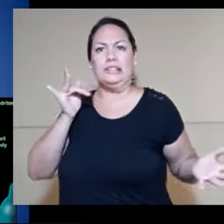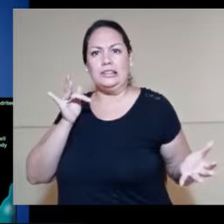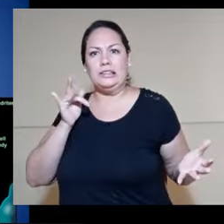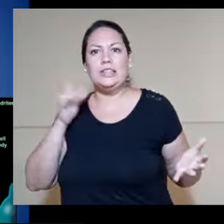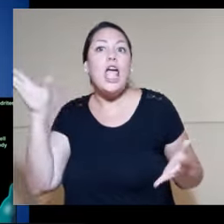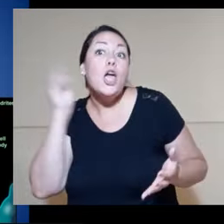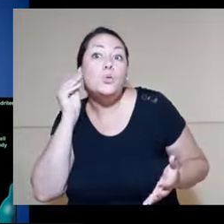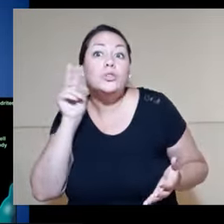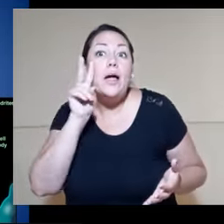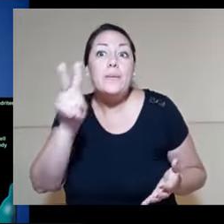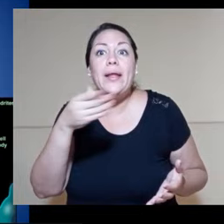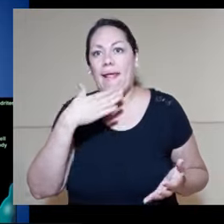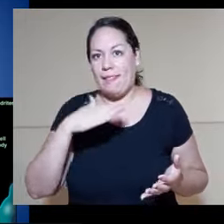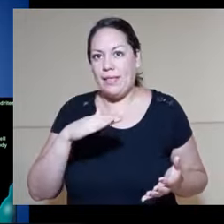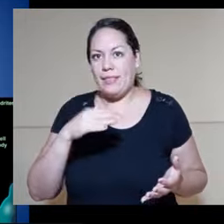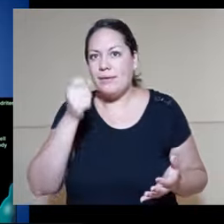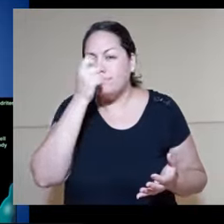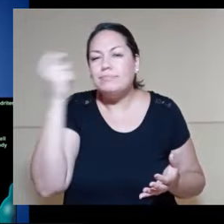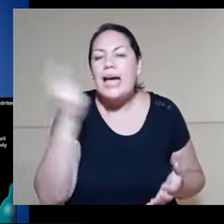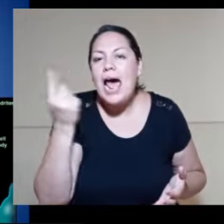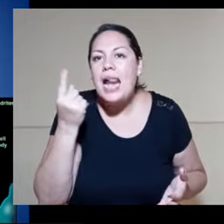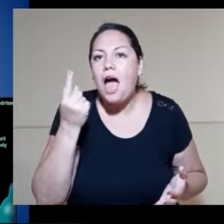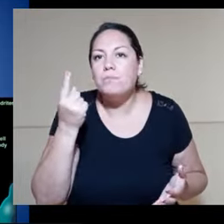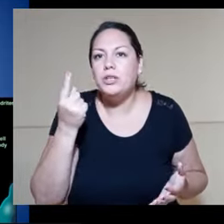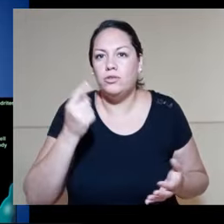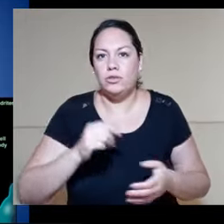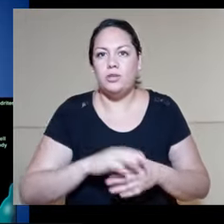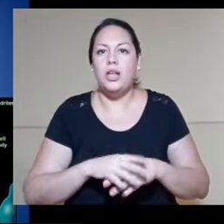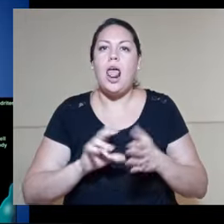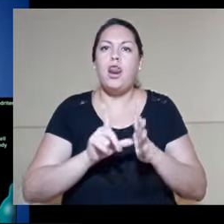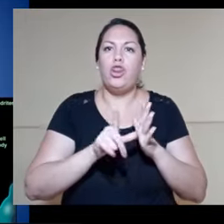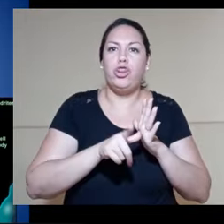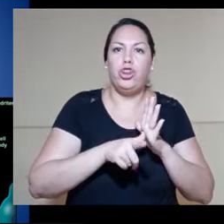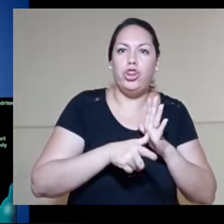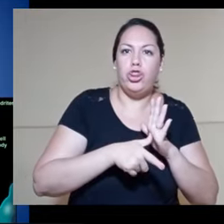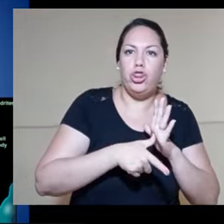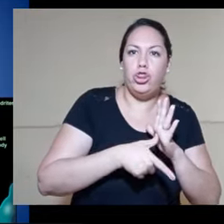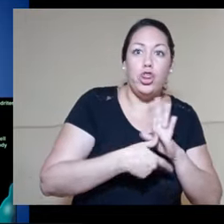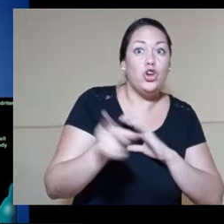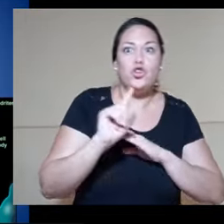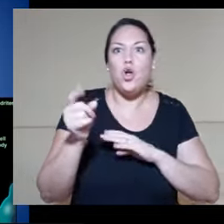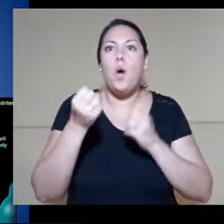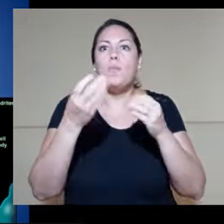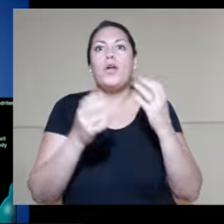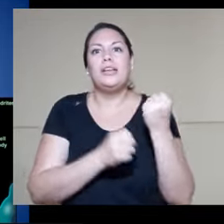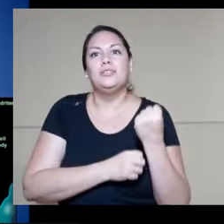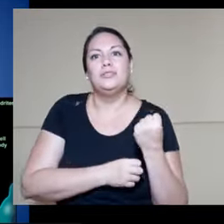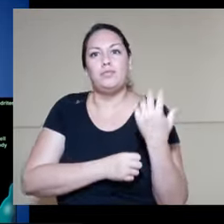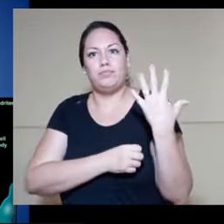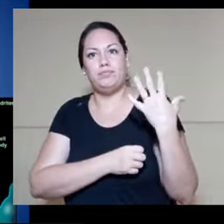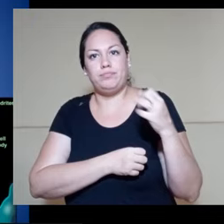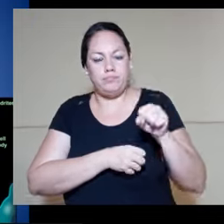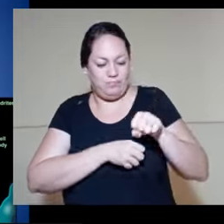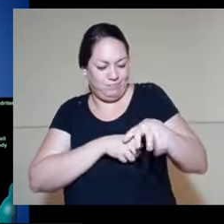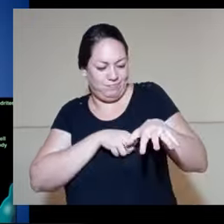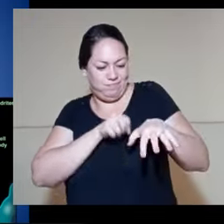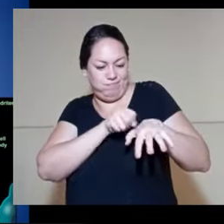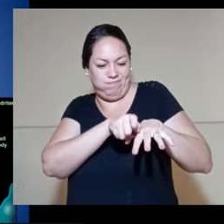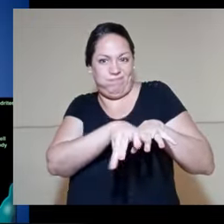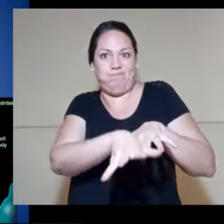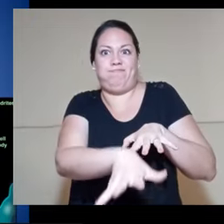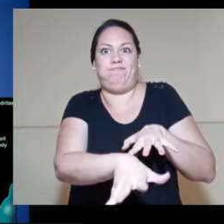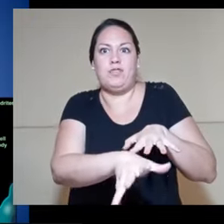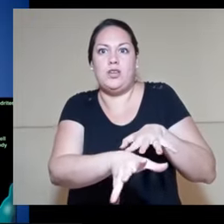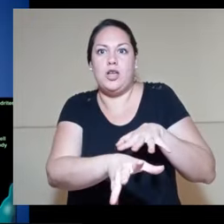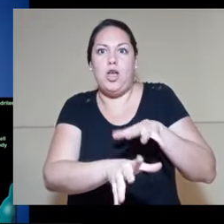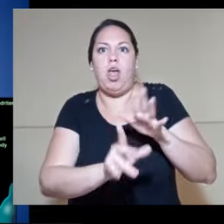Si nos estamos quemando, si estamos viendo, si estamos escuchando, si estamos entendiendo. Necesitamos velocidad. No podemos estar, ¿no es